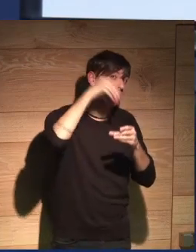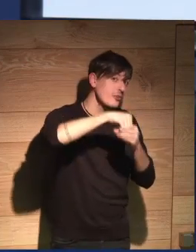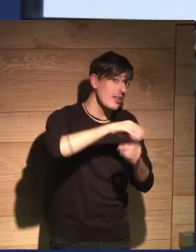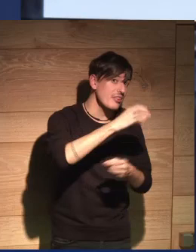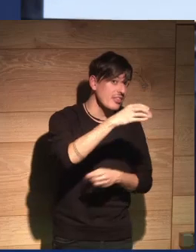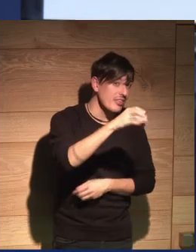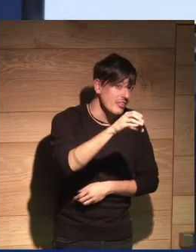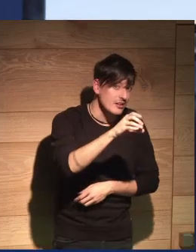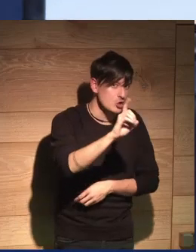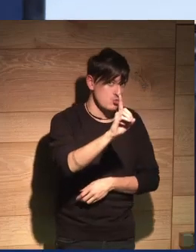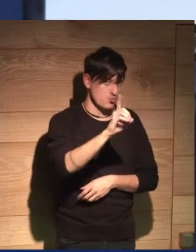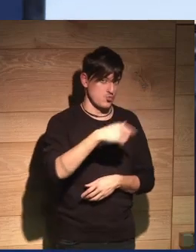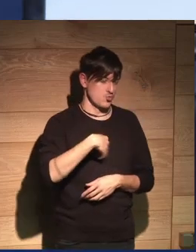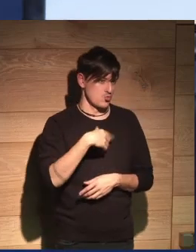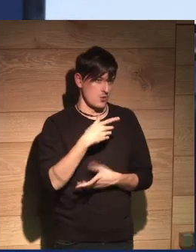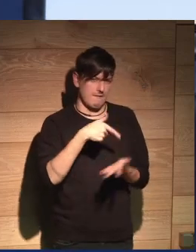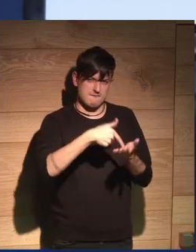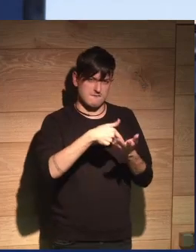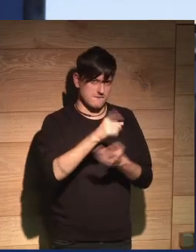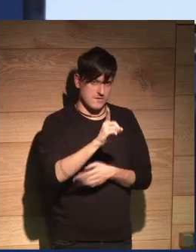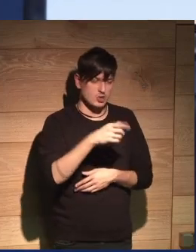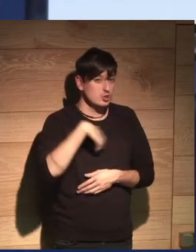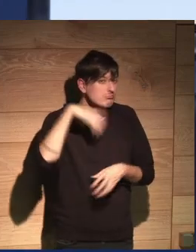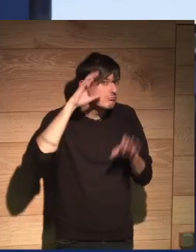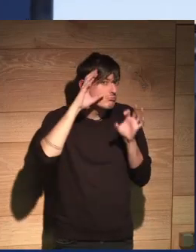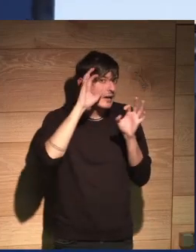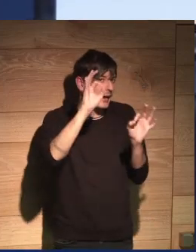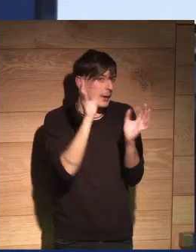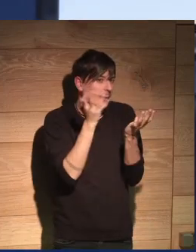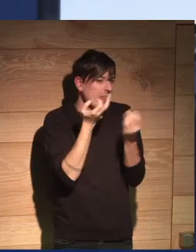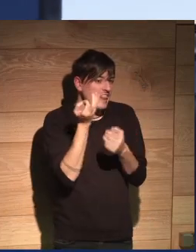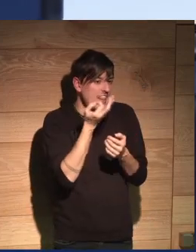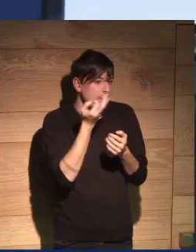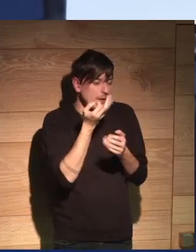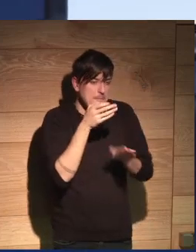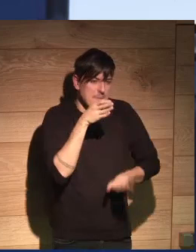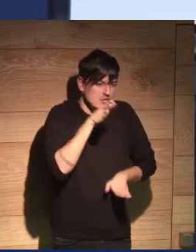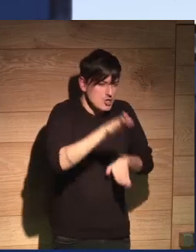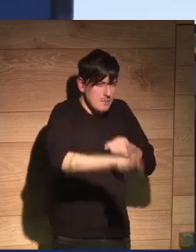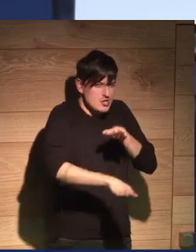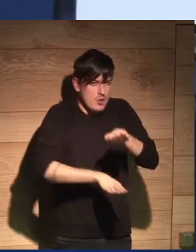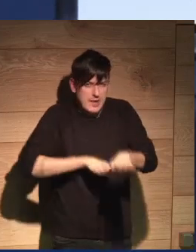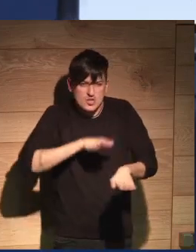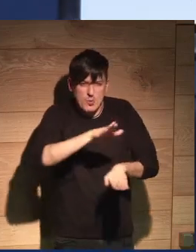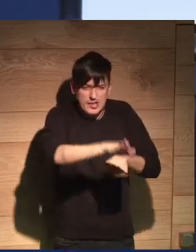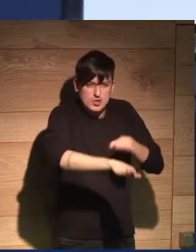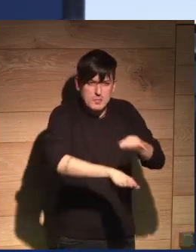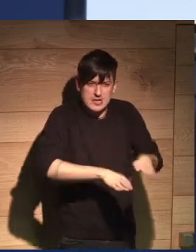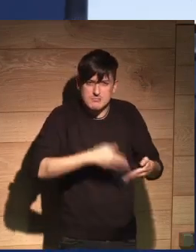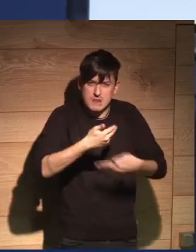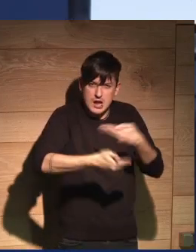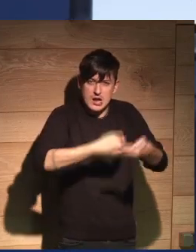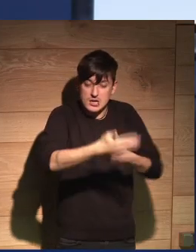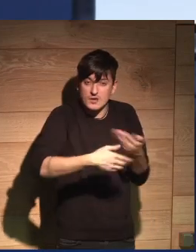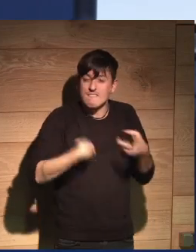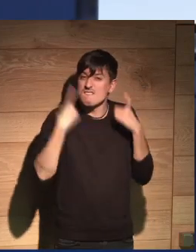ciencia. Eso no es lo que he intentado reivindicar, porque creo que debemos ir dando pasos adelante y no estar ahí. Sí. Lo que he